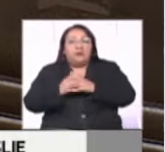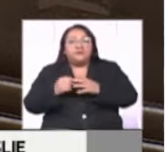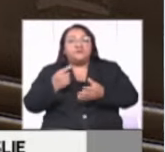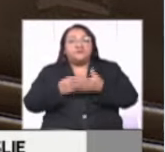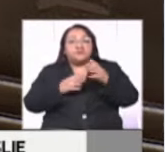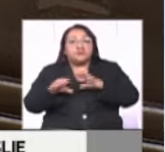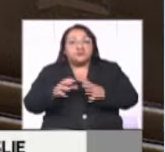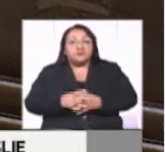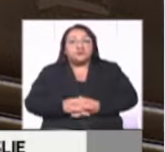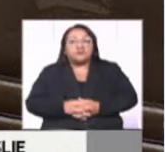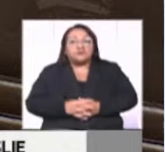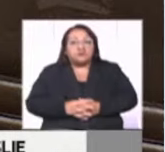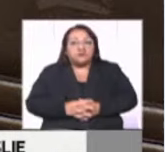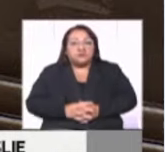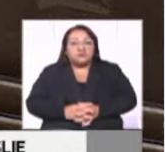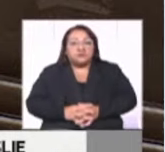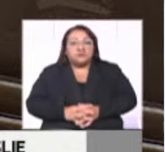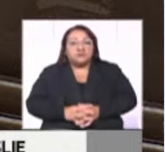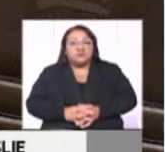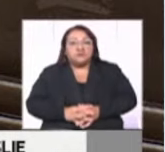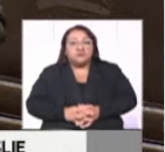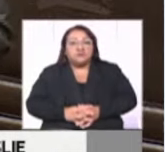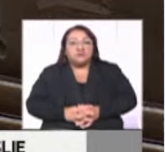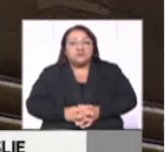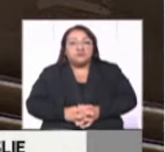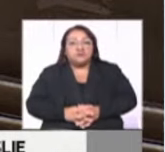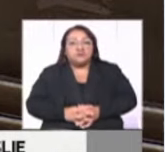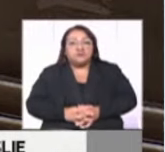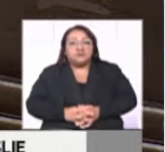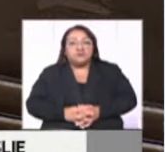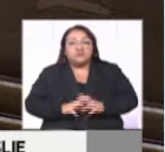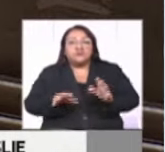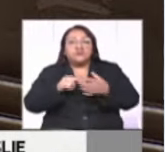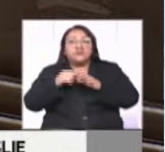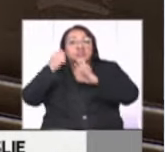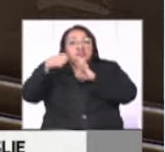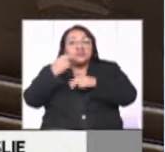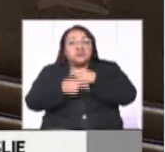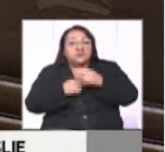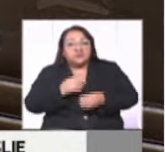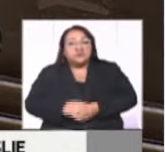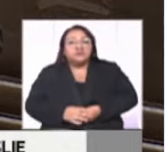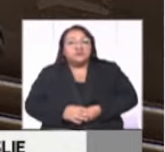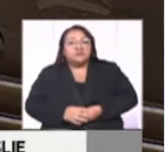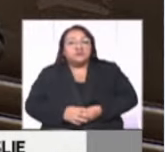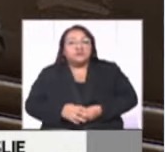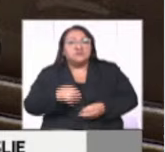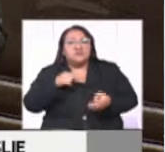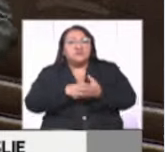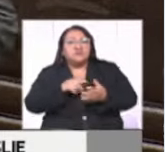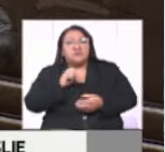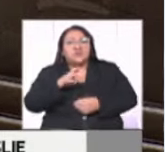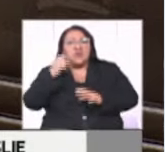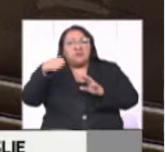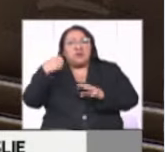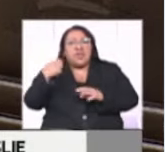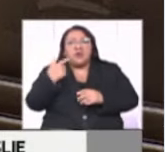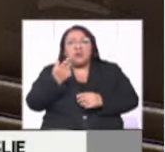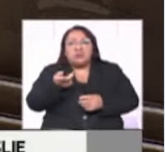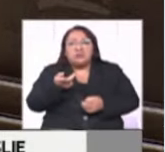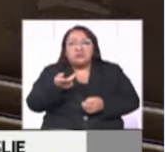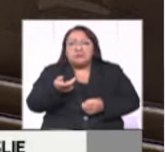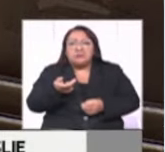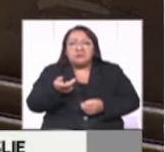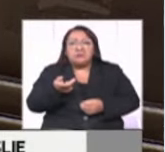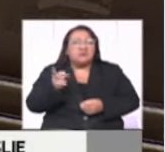guionistas, que más bien incentivaban la creación del cine nacional. Aquí han dicho que las películas peruanas